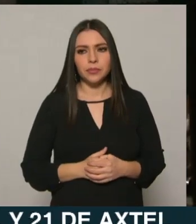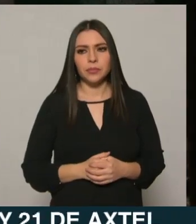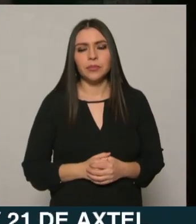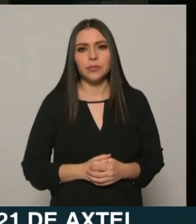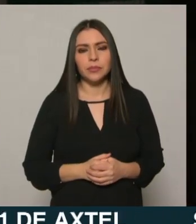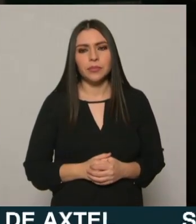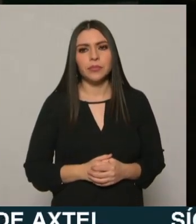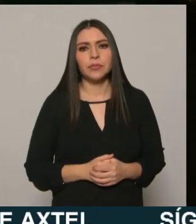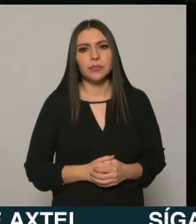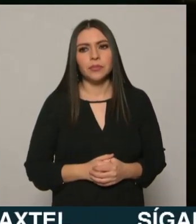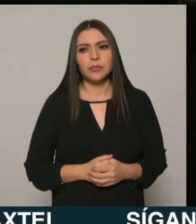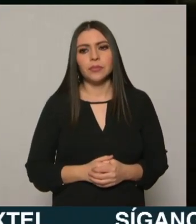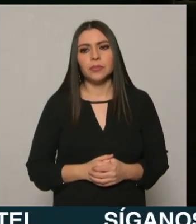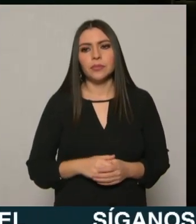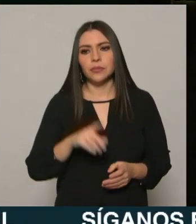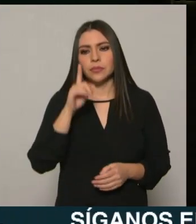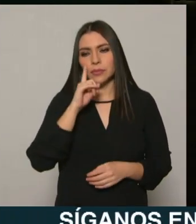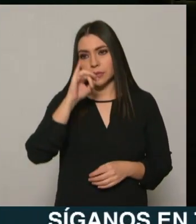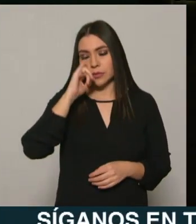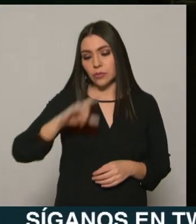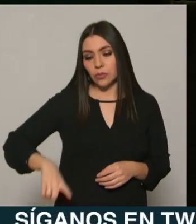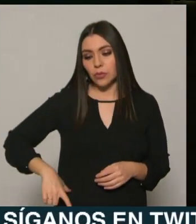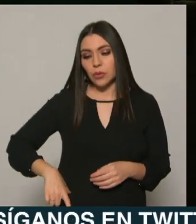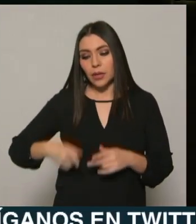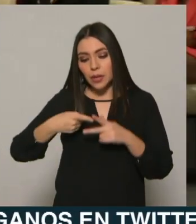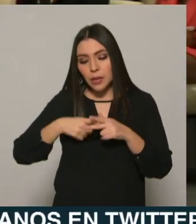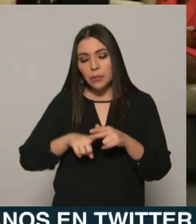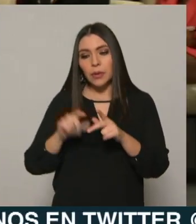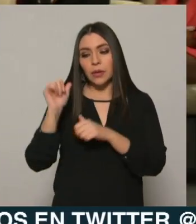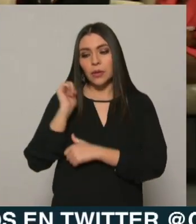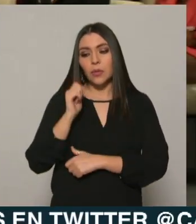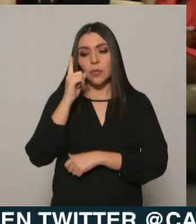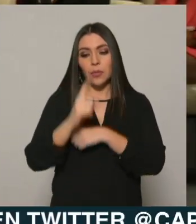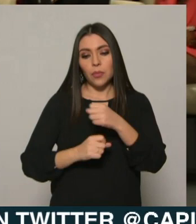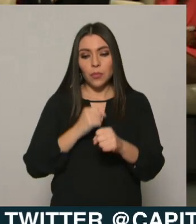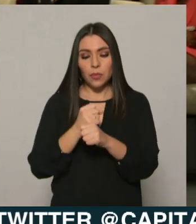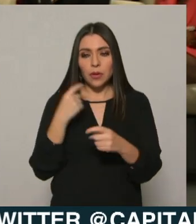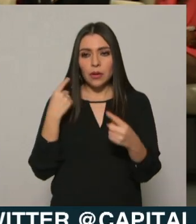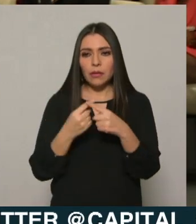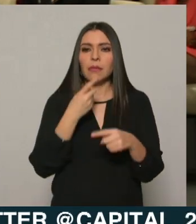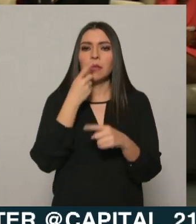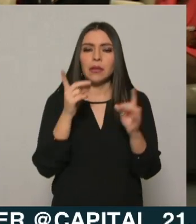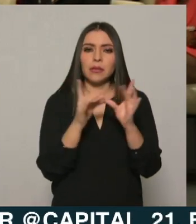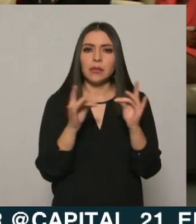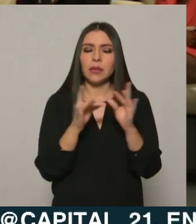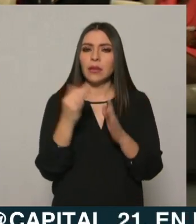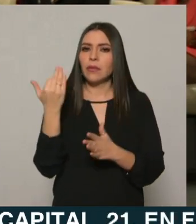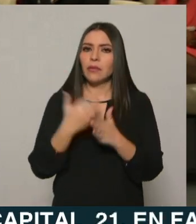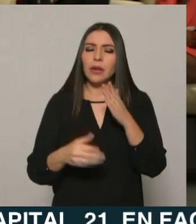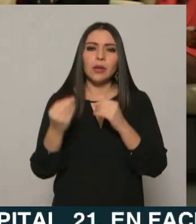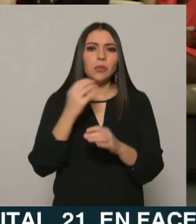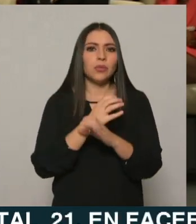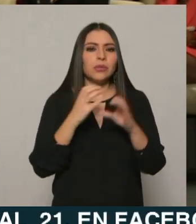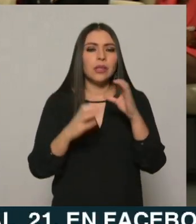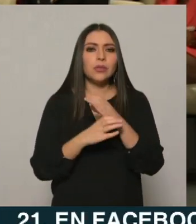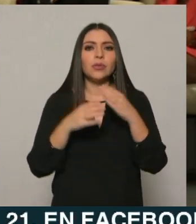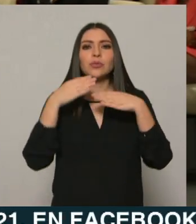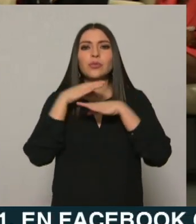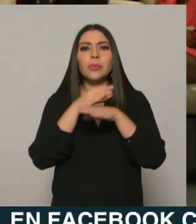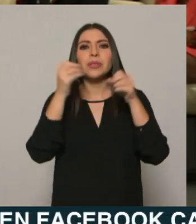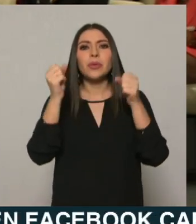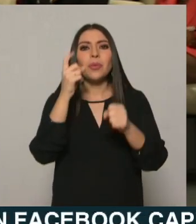un año de haber iniciado su mandato, la jefa de gobierno Claudia Sheinbaum reconoció que falta mucho para disminuir la inseguridad. Sin